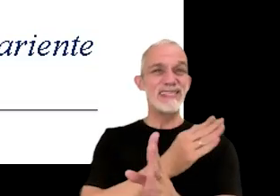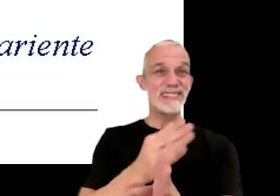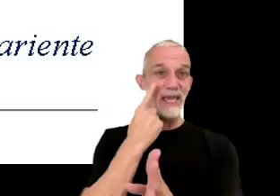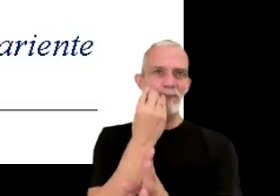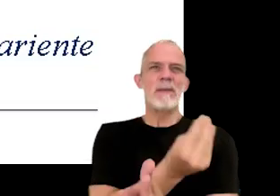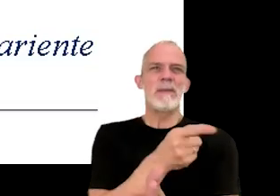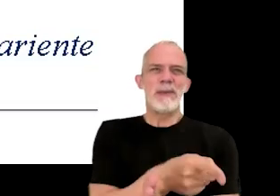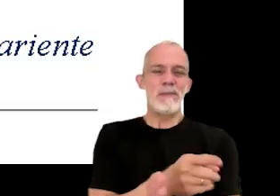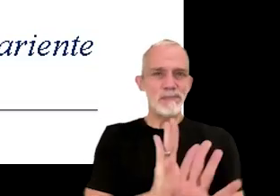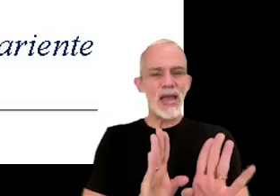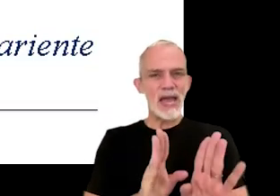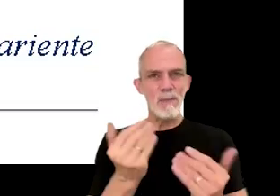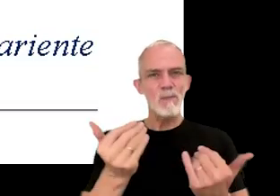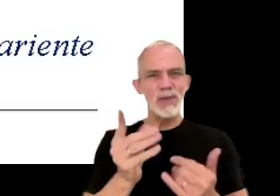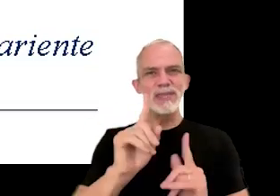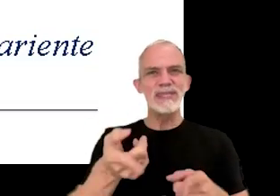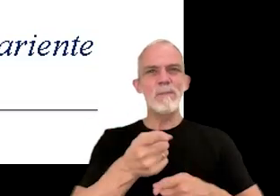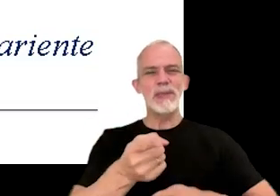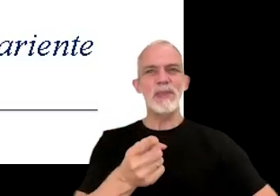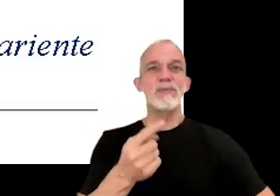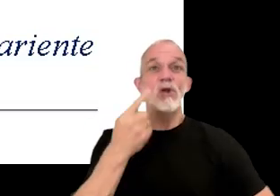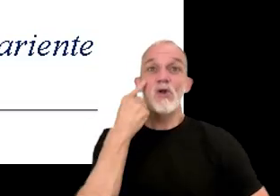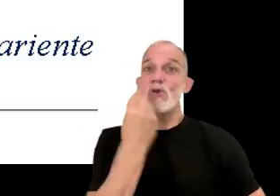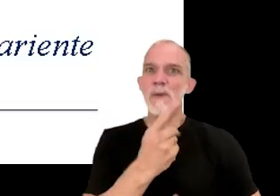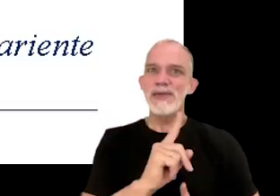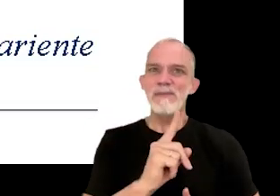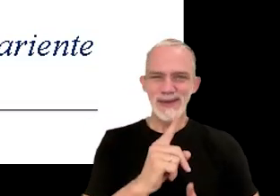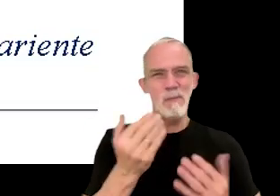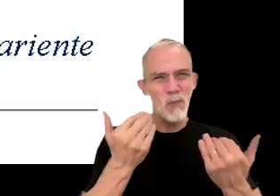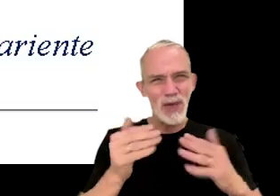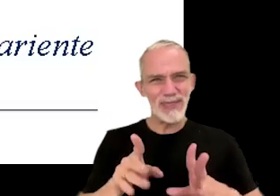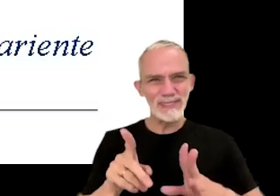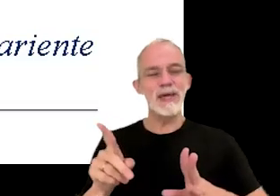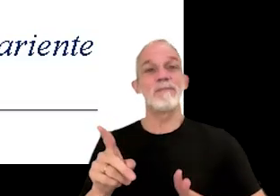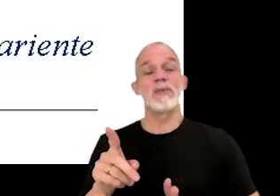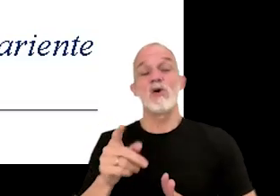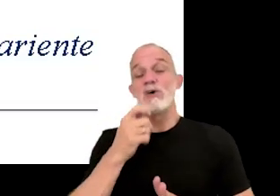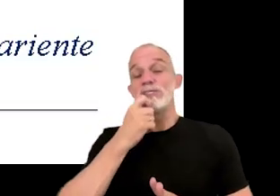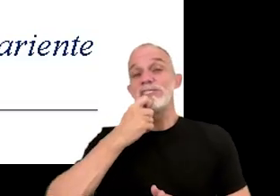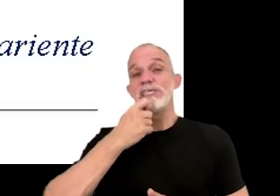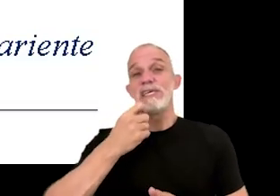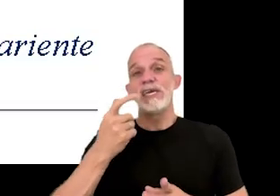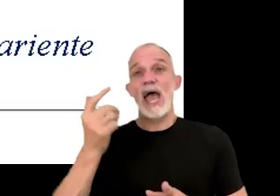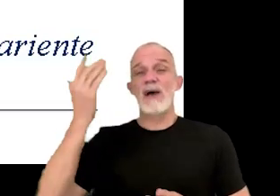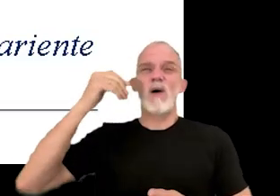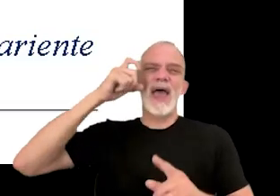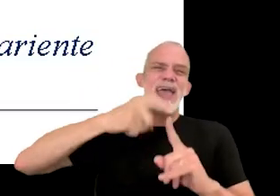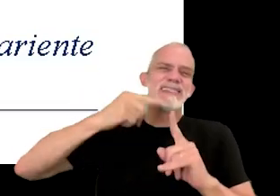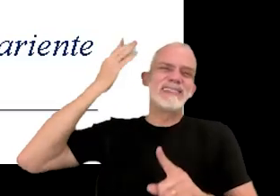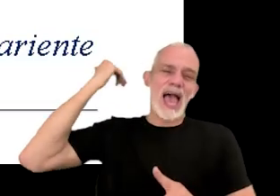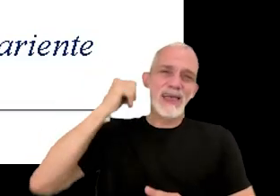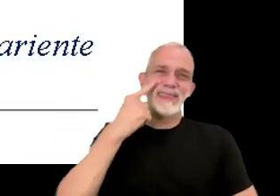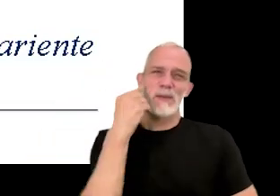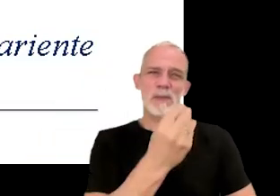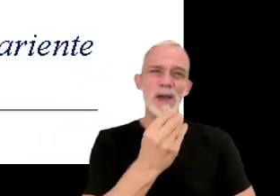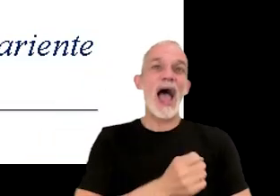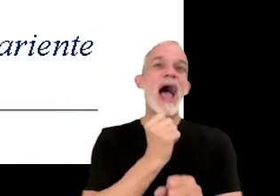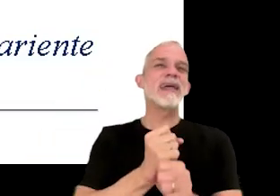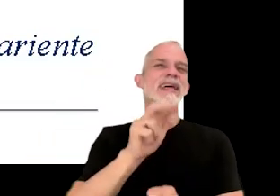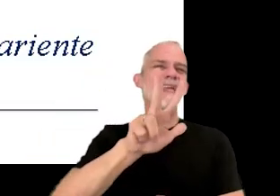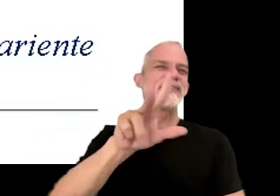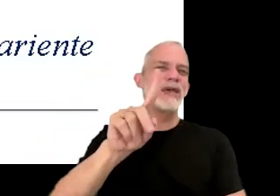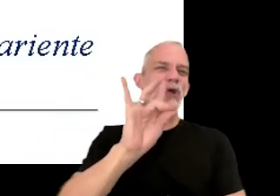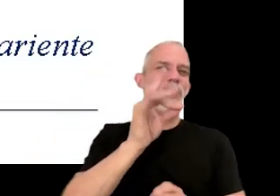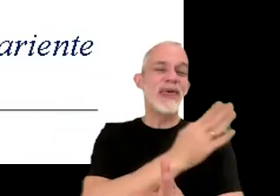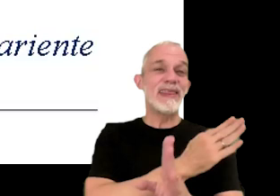la incorporación de no residentes que hubieran sido residentes fiscales al 31 de diciembre y lo